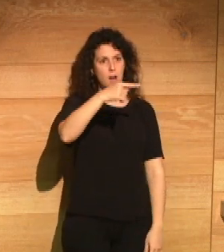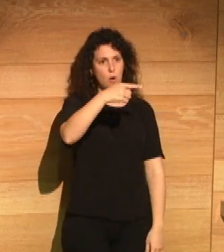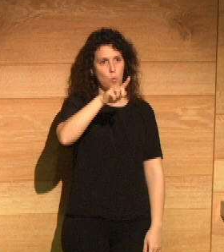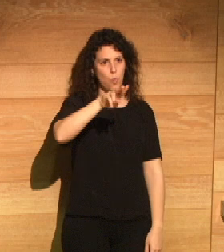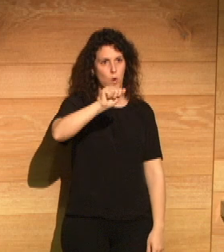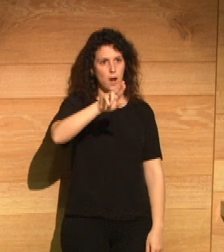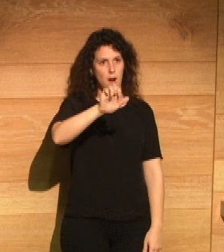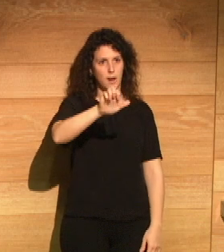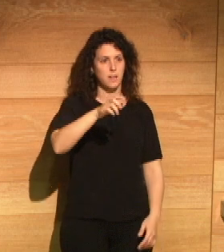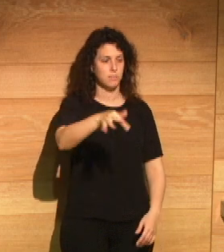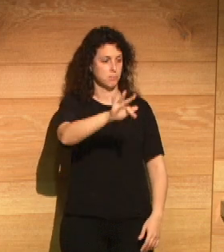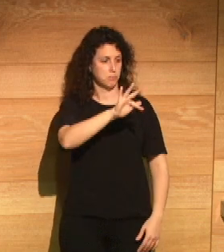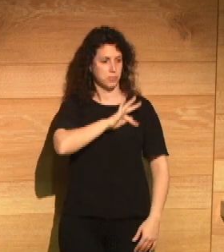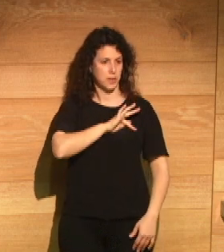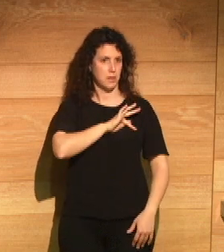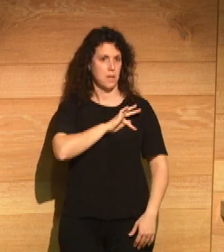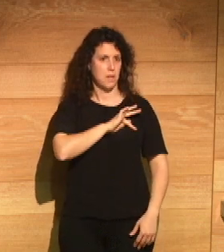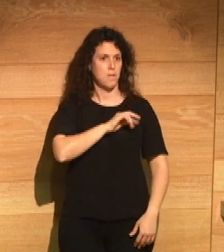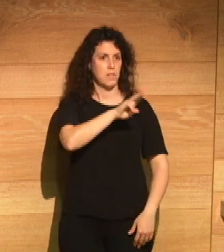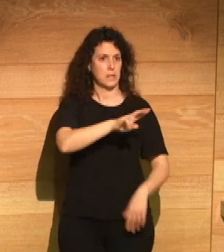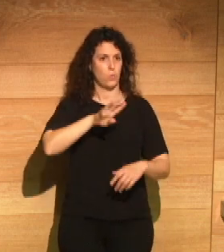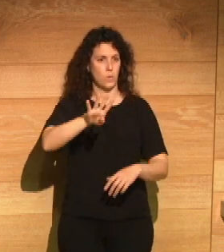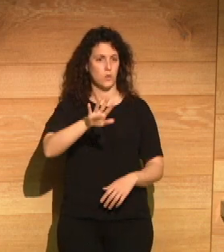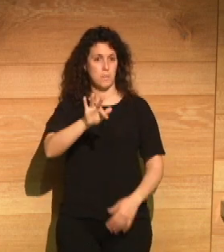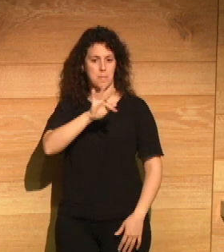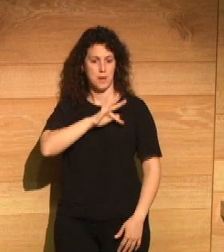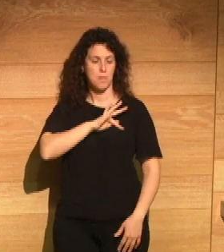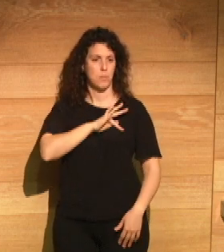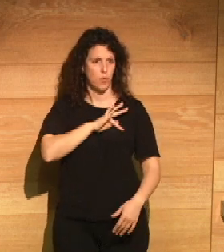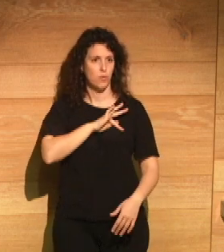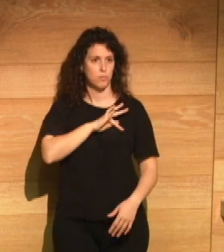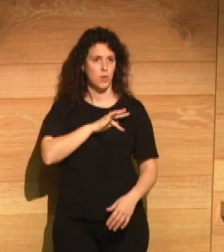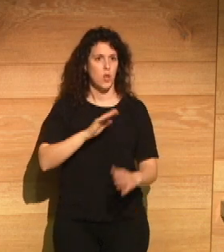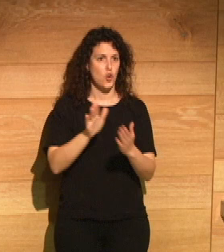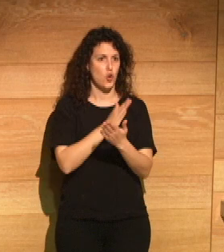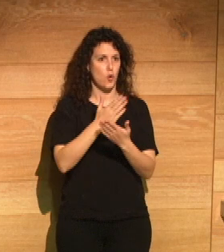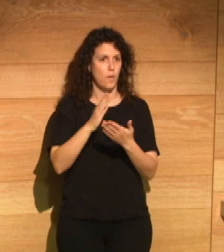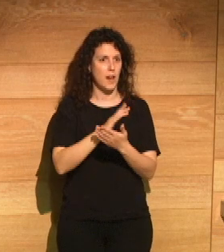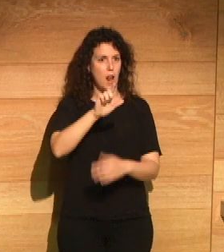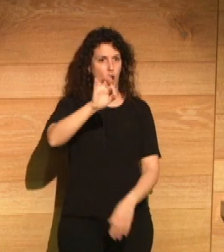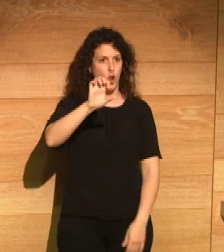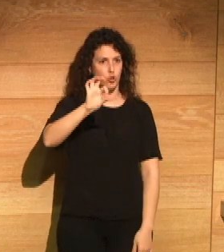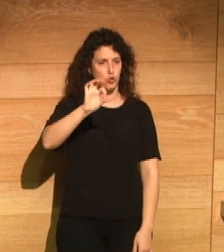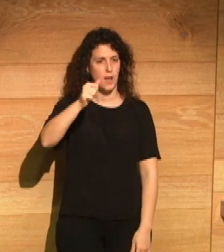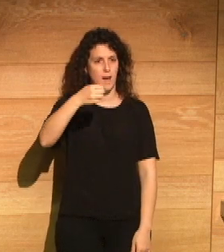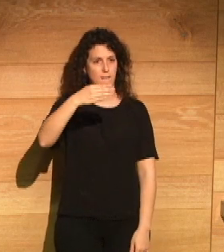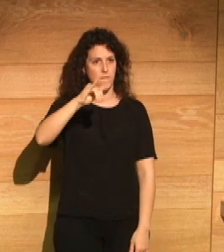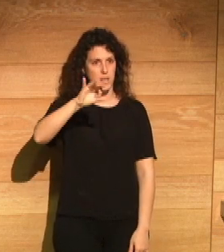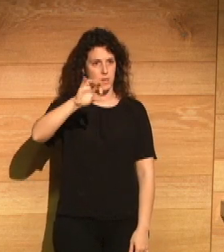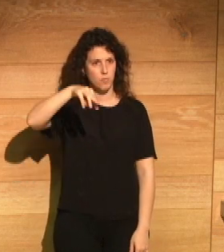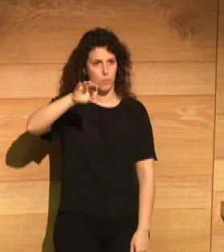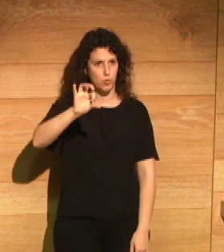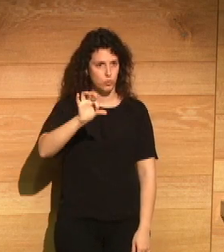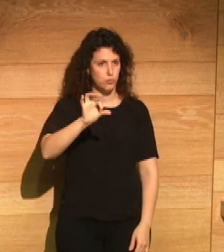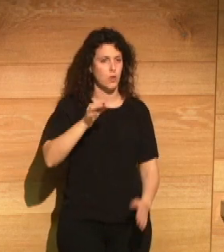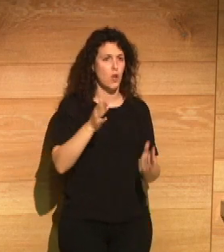el 24º premio Alfaguara de novela a la novela Los Abismos. Una novela que, como dice